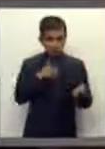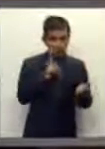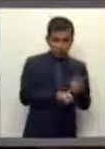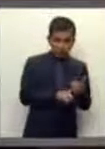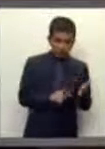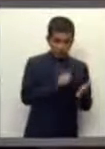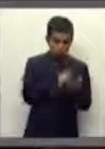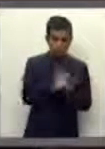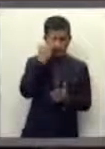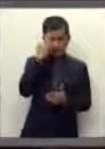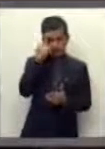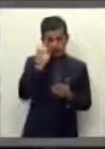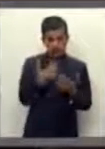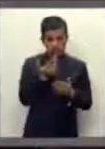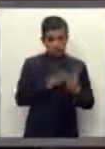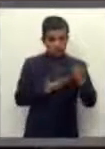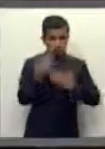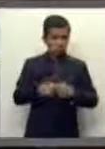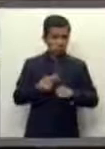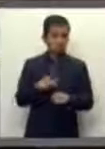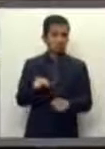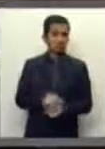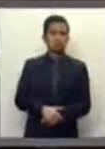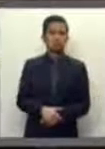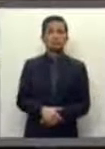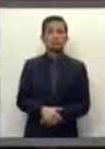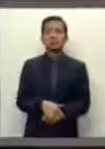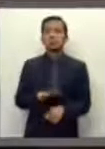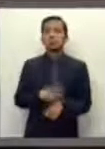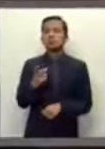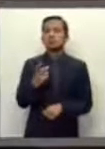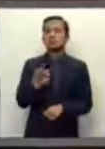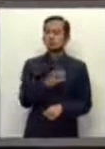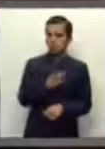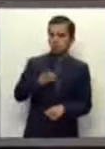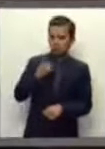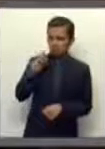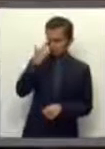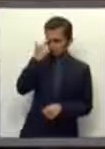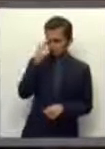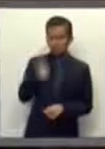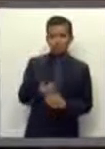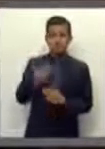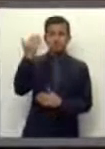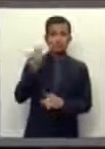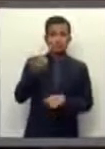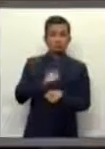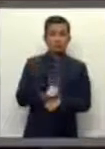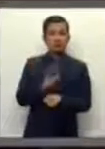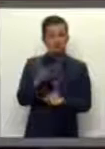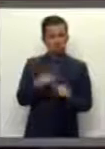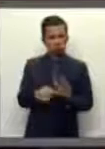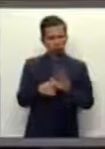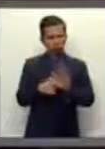Desarrollo Social. Para efecto de lo anterior, es necesario recordar que algunas semanas se hizo pública la